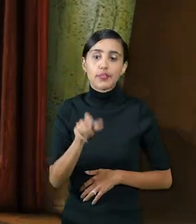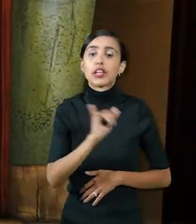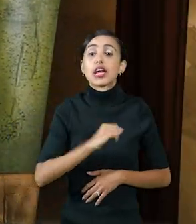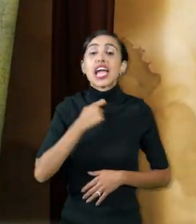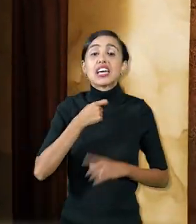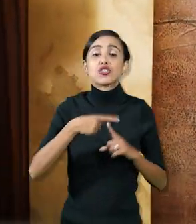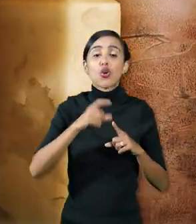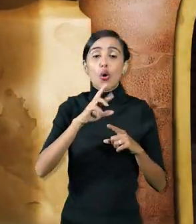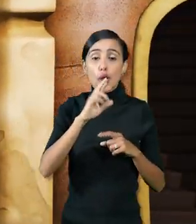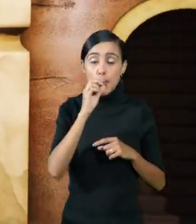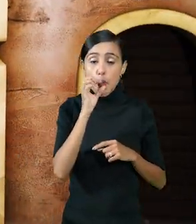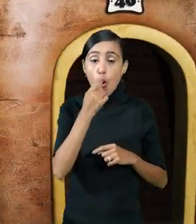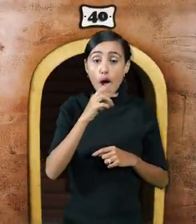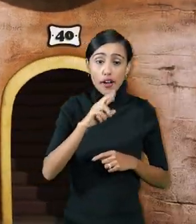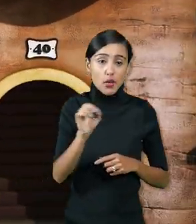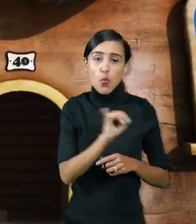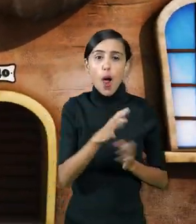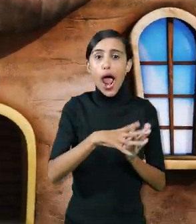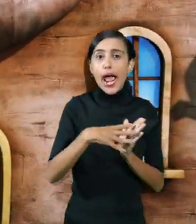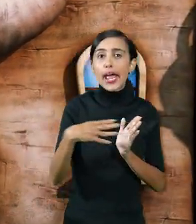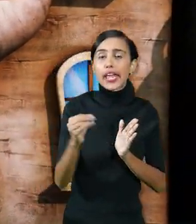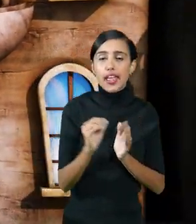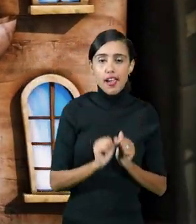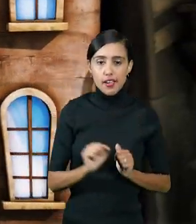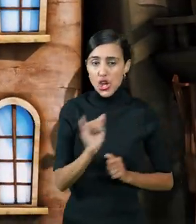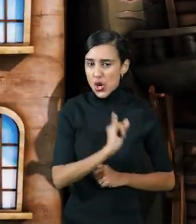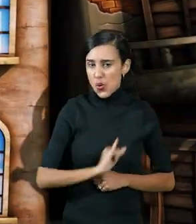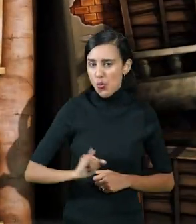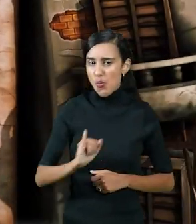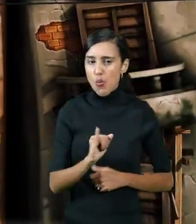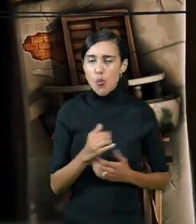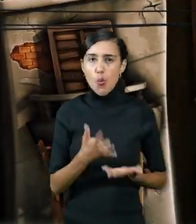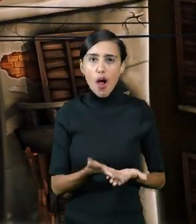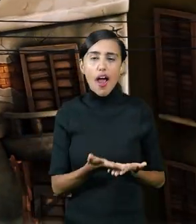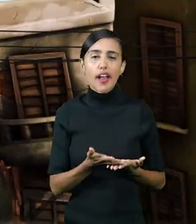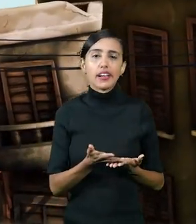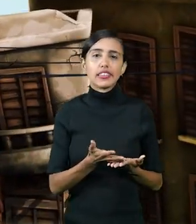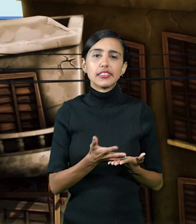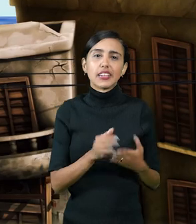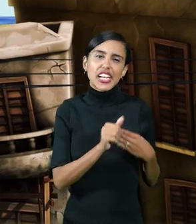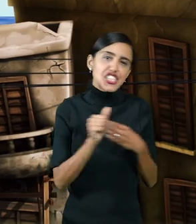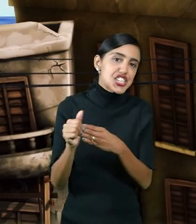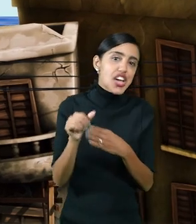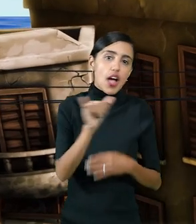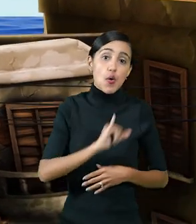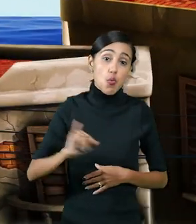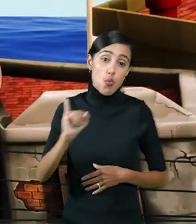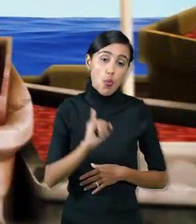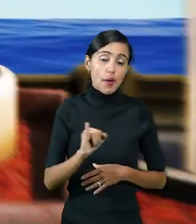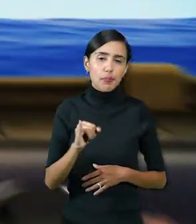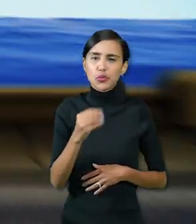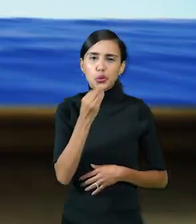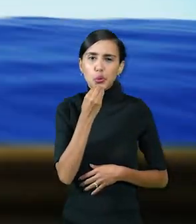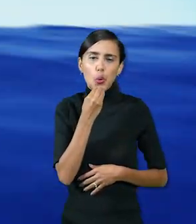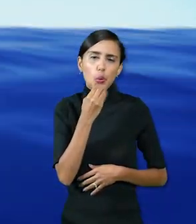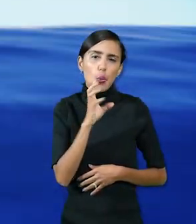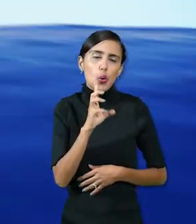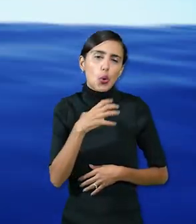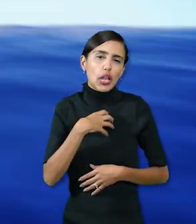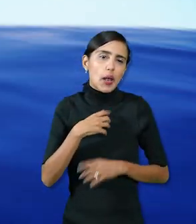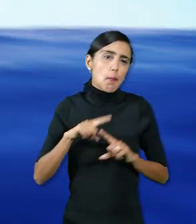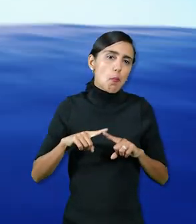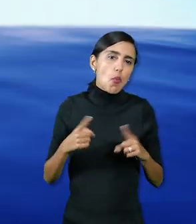ya lo dijimos anteriormente, es la guía, es como decir el inicio, son los orígenes de una primera imagen y no tiene por